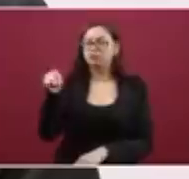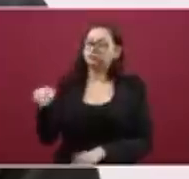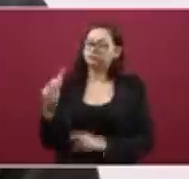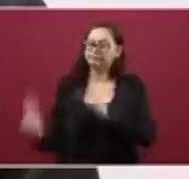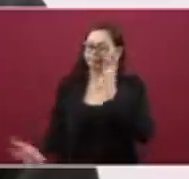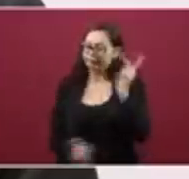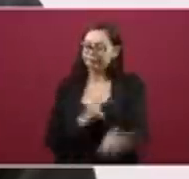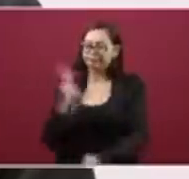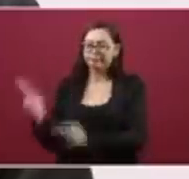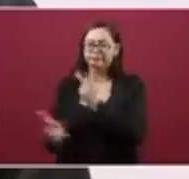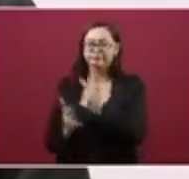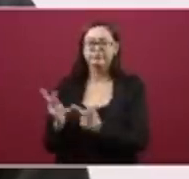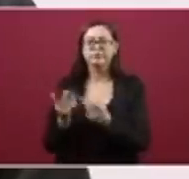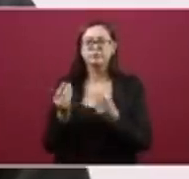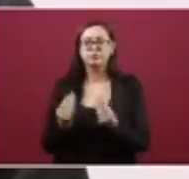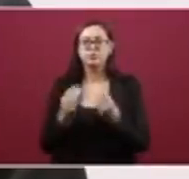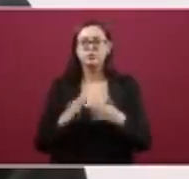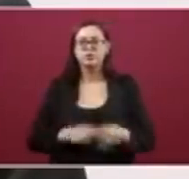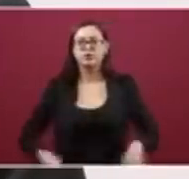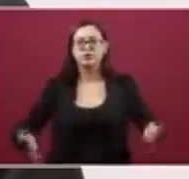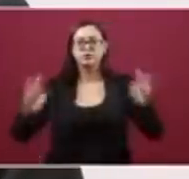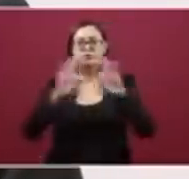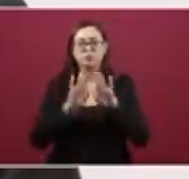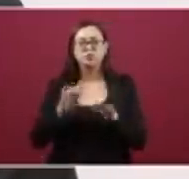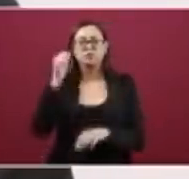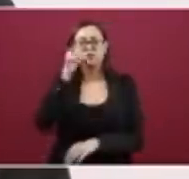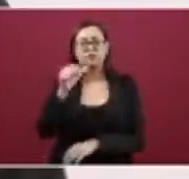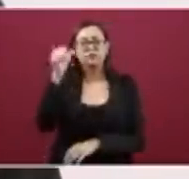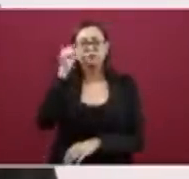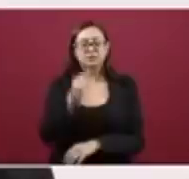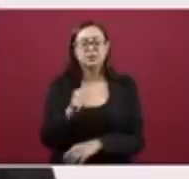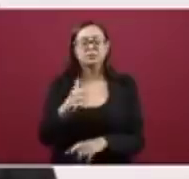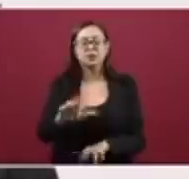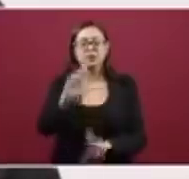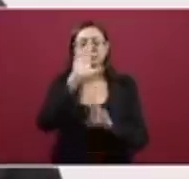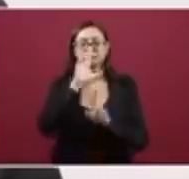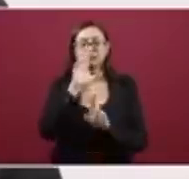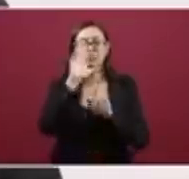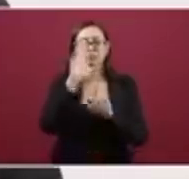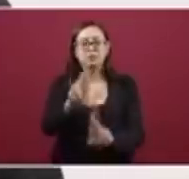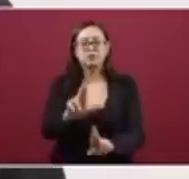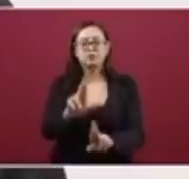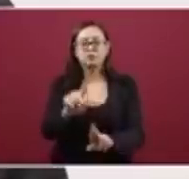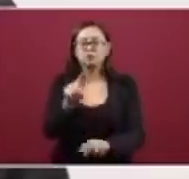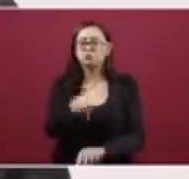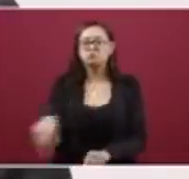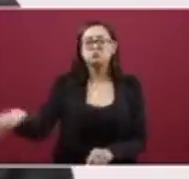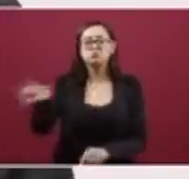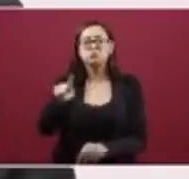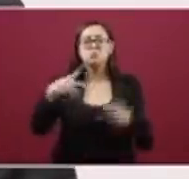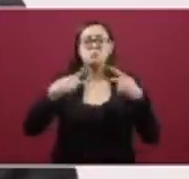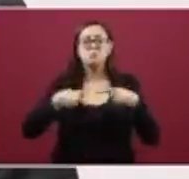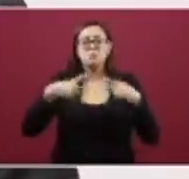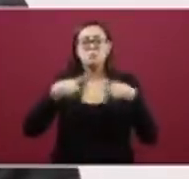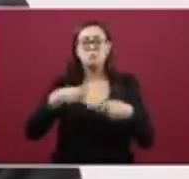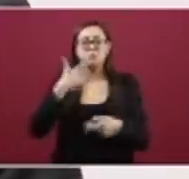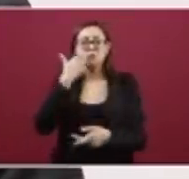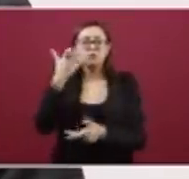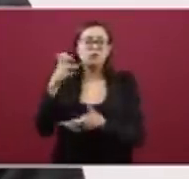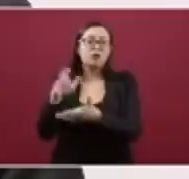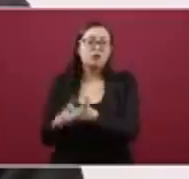es prioridad actuar siempre con respeto a la voluntad mayoritaria